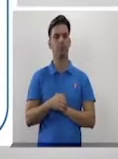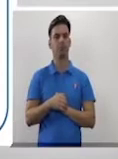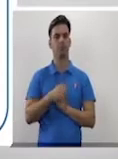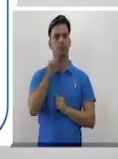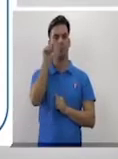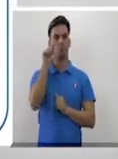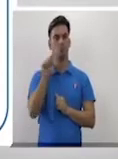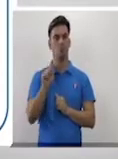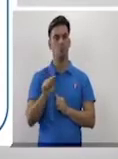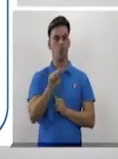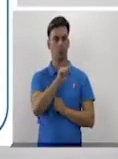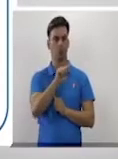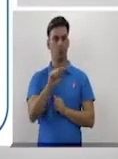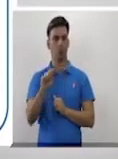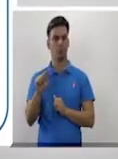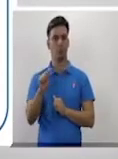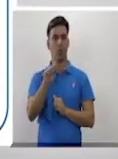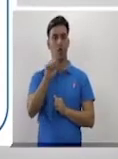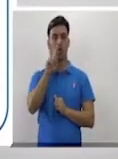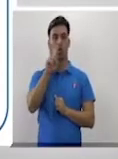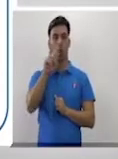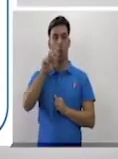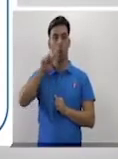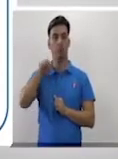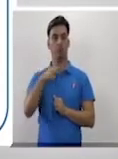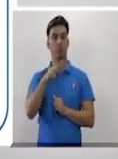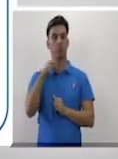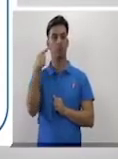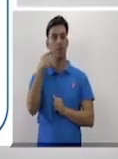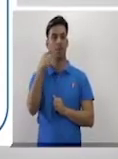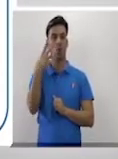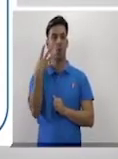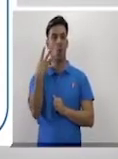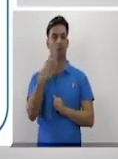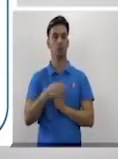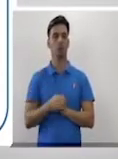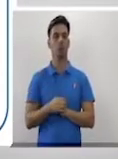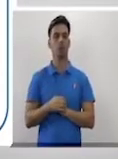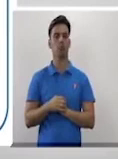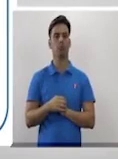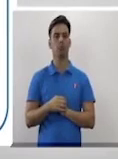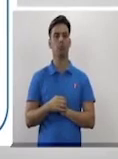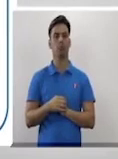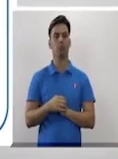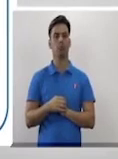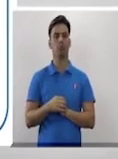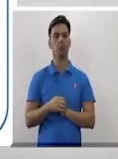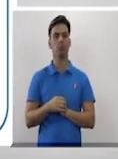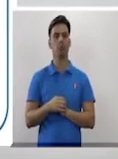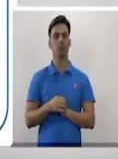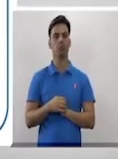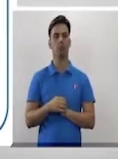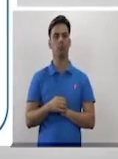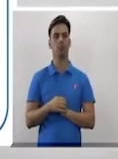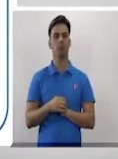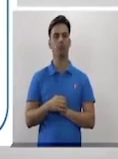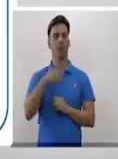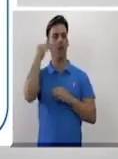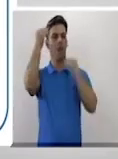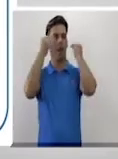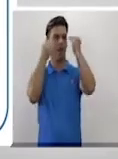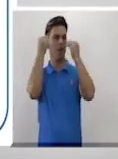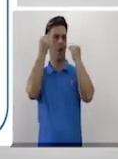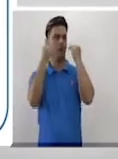punto y coma menos 4. Te quedan dos opciones, o es f en x o es p en x. Tenemos que hacer un